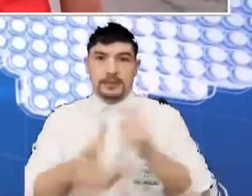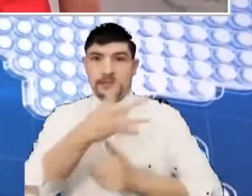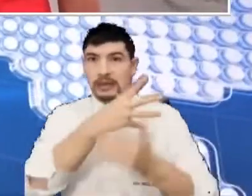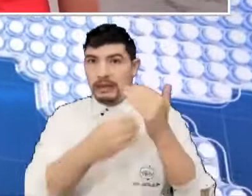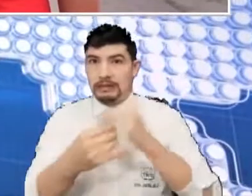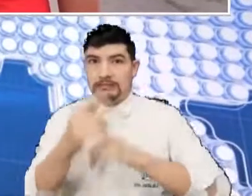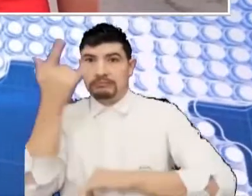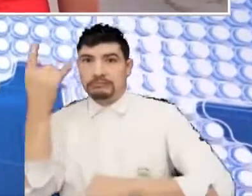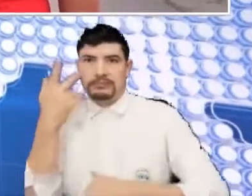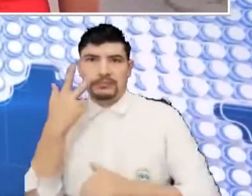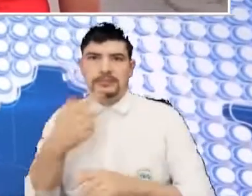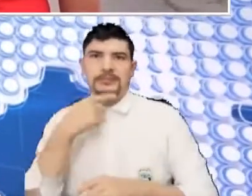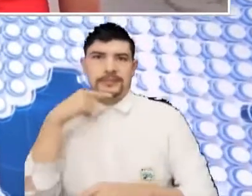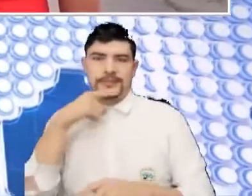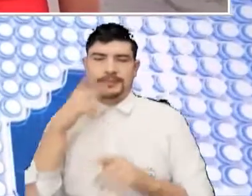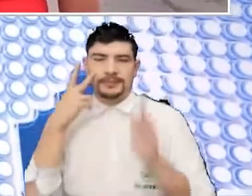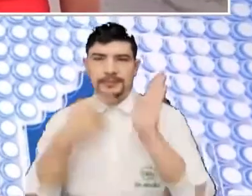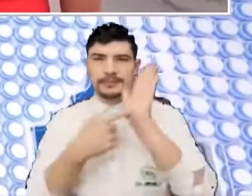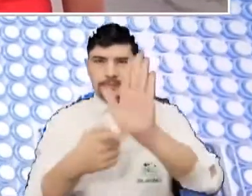autoridades?